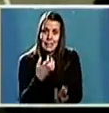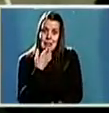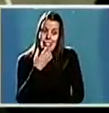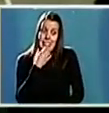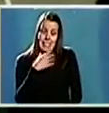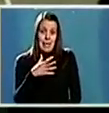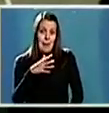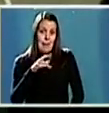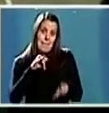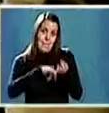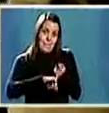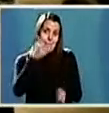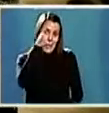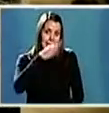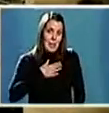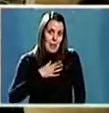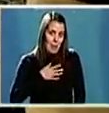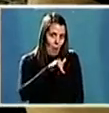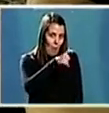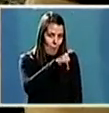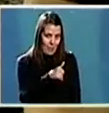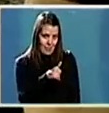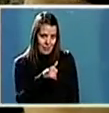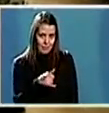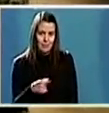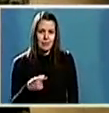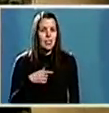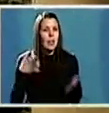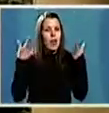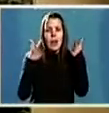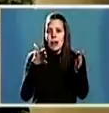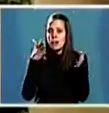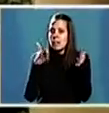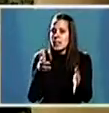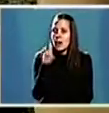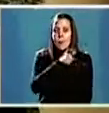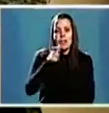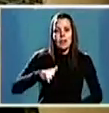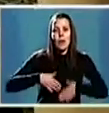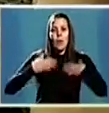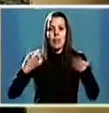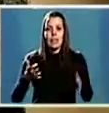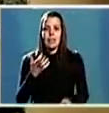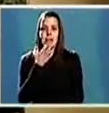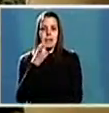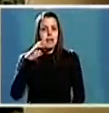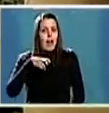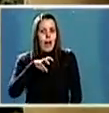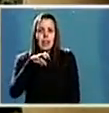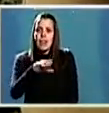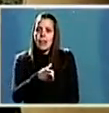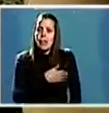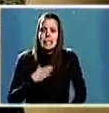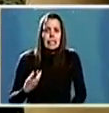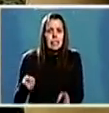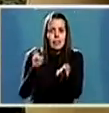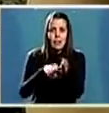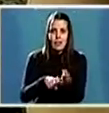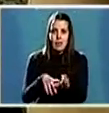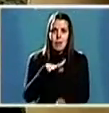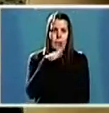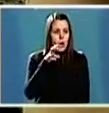convencido a patear. Bueno, eu recomendo que todo o que teña ganas de andague, que lle fai ben. Andague é unha cousa boa,